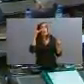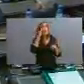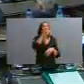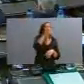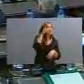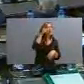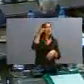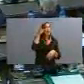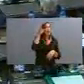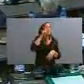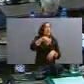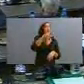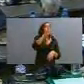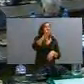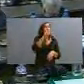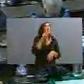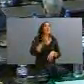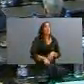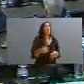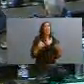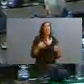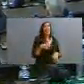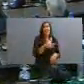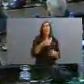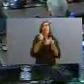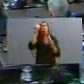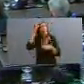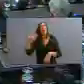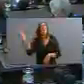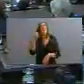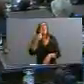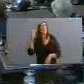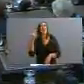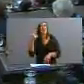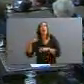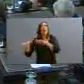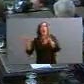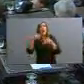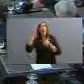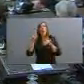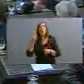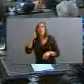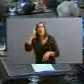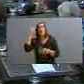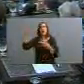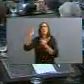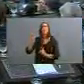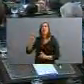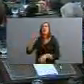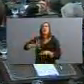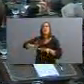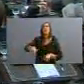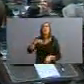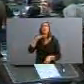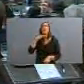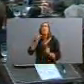eran argentinos. Así que olvídense de los raptos de xenofobia que por ahí tienen algunos que creen que los chorros